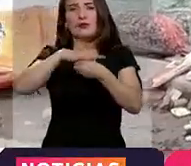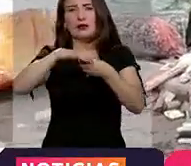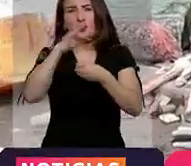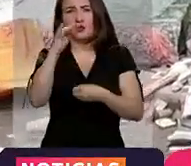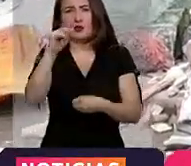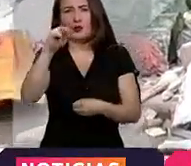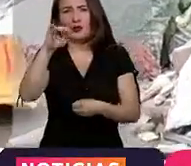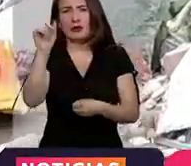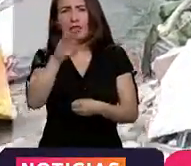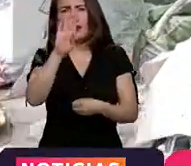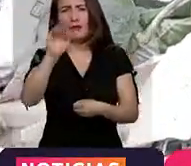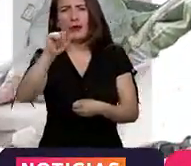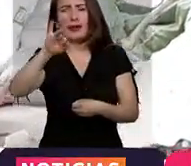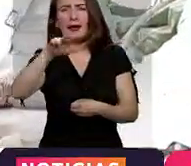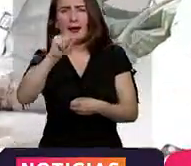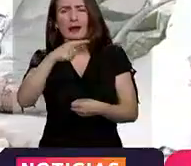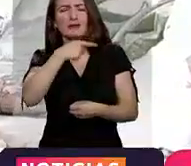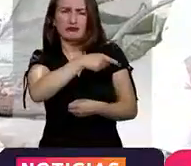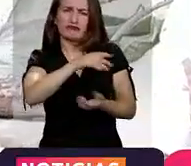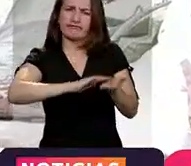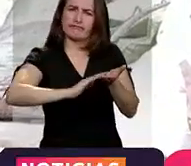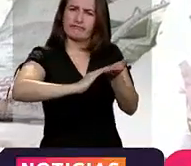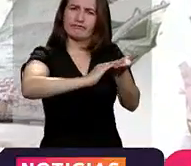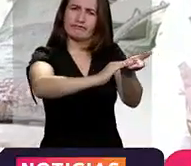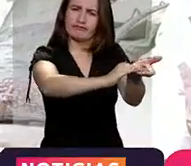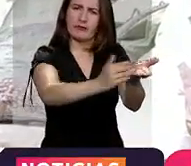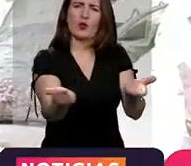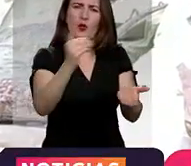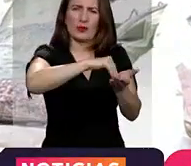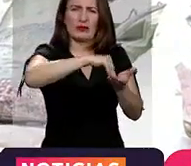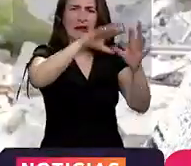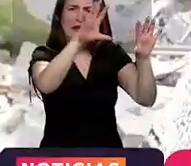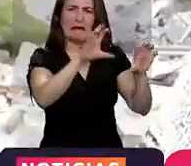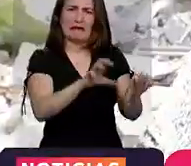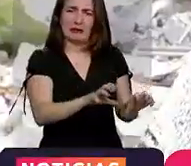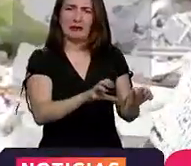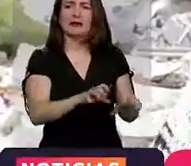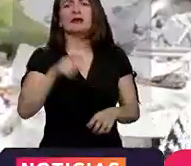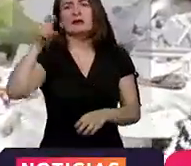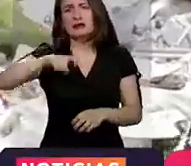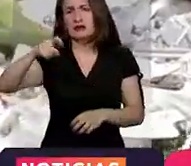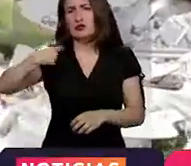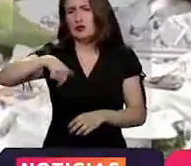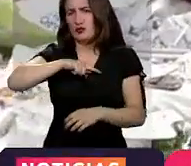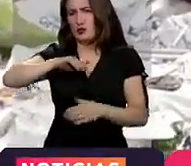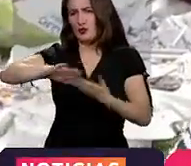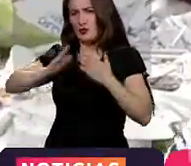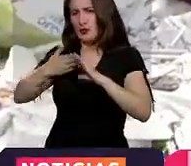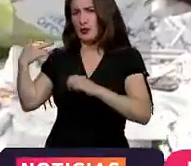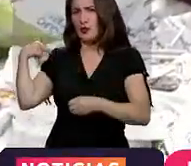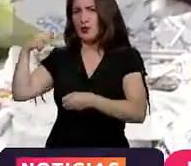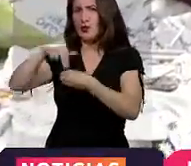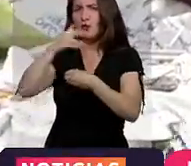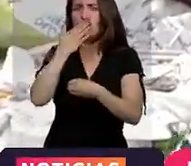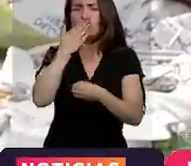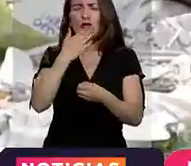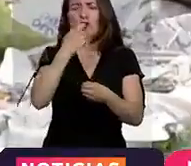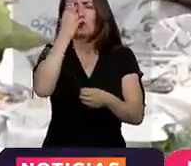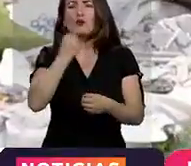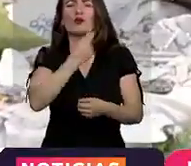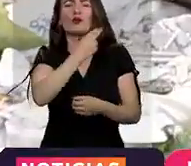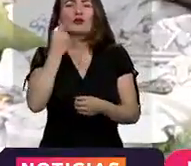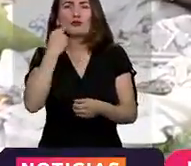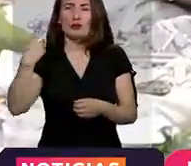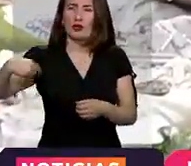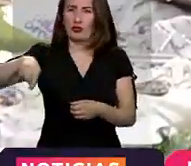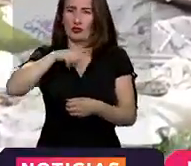estatales para que intervengan en el rescate de esta fuente hídrica de la localidad. Necesitamos que haya un compromiso más, tanto